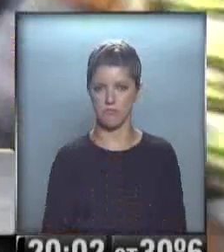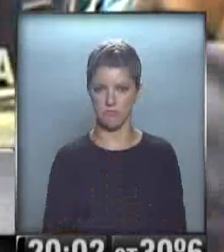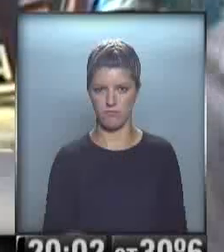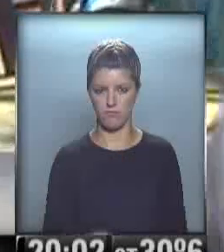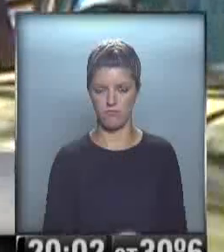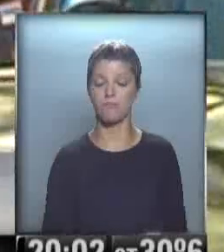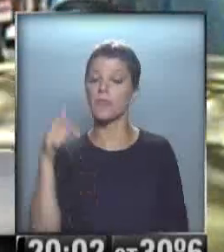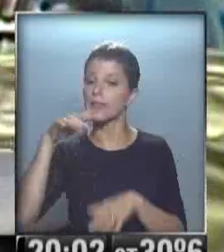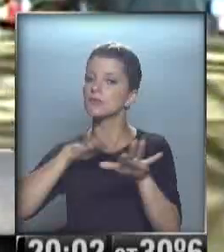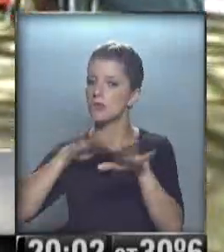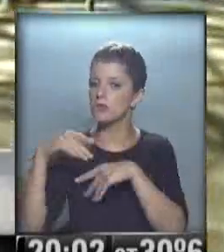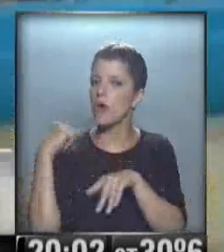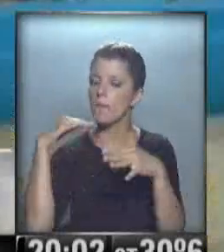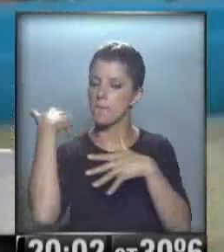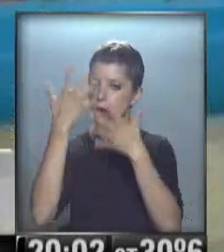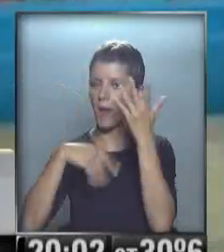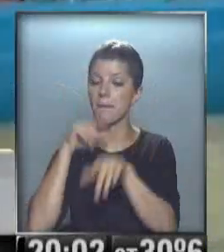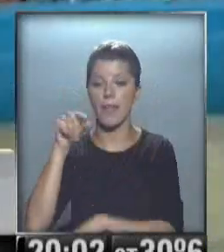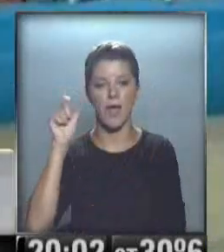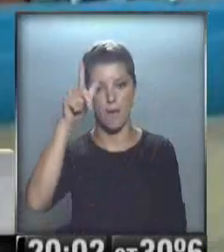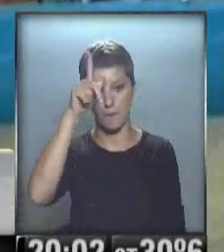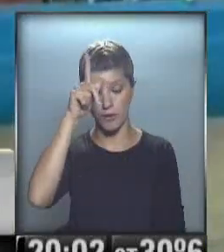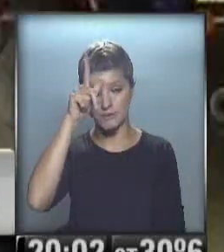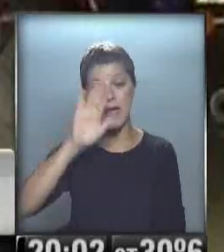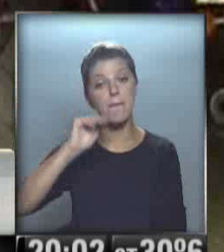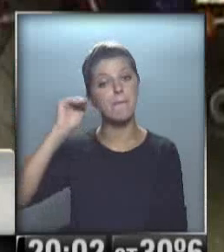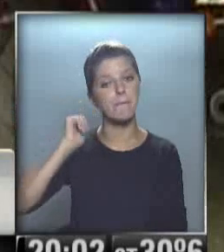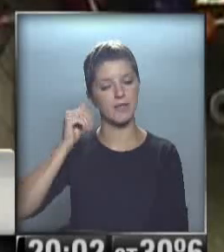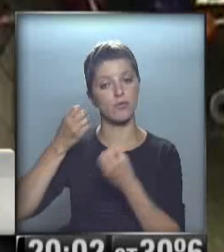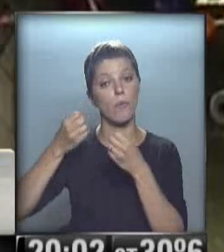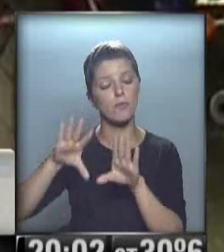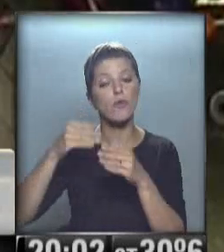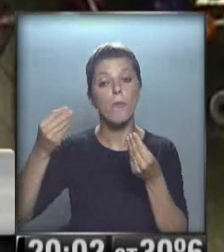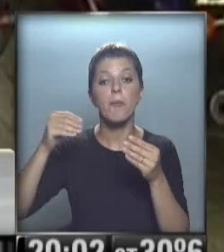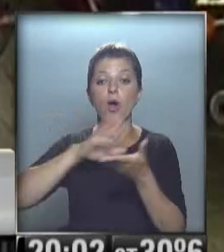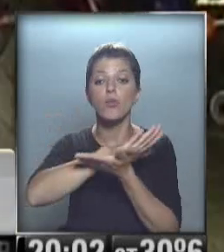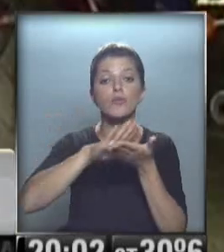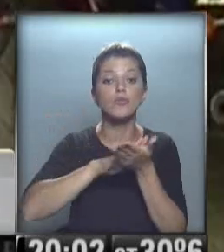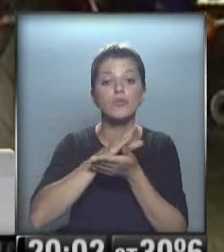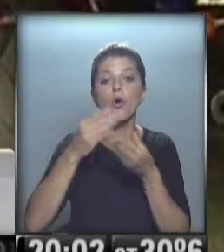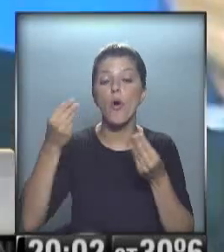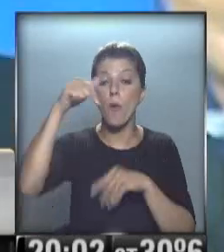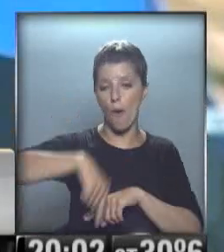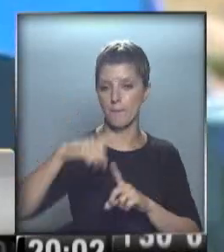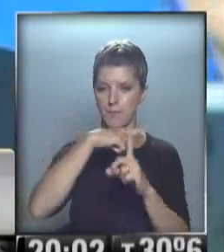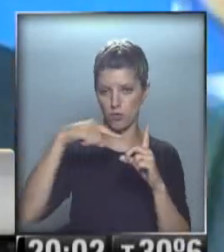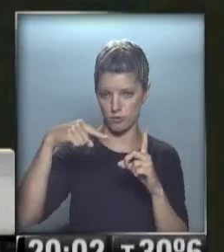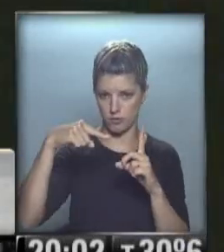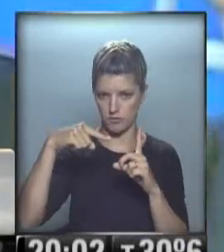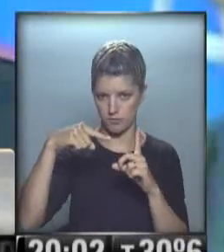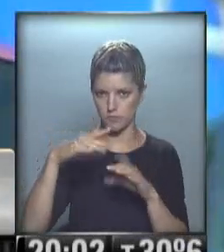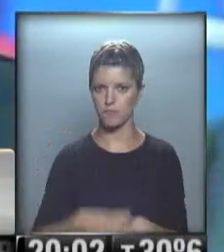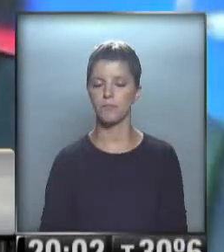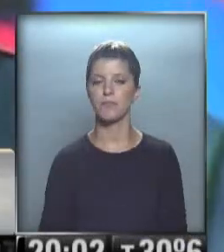El conflicto de la fuerza de seguridad había comenzado el martes, pero la solución llegó cerca del mediodía. Acabamos